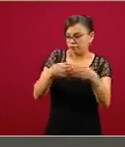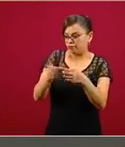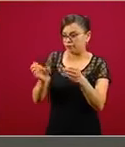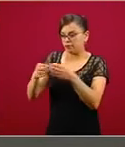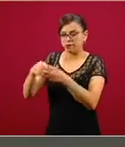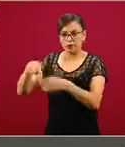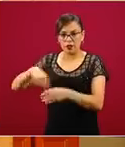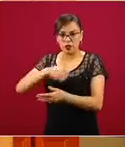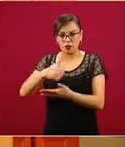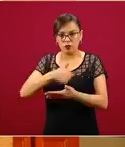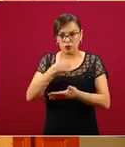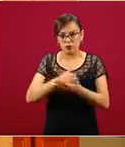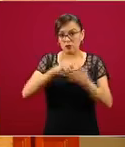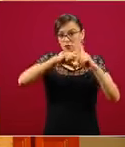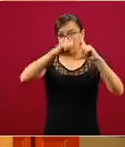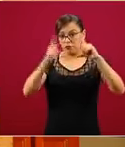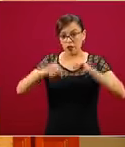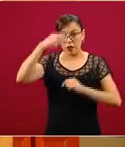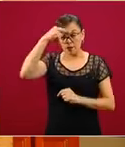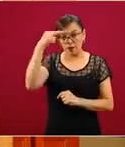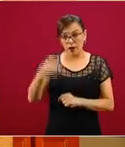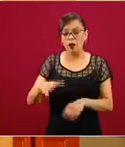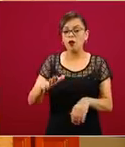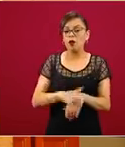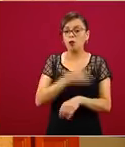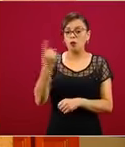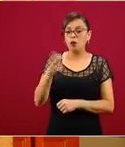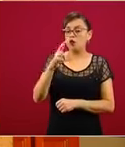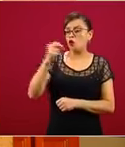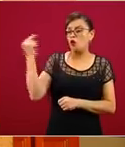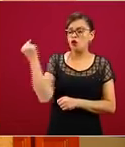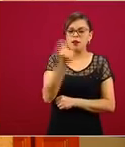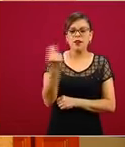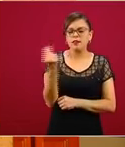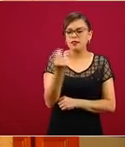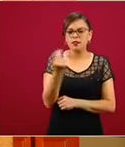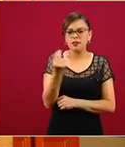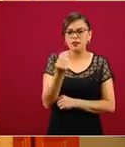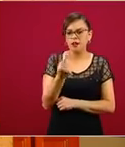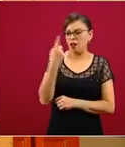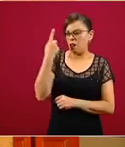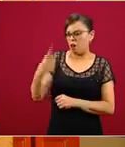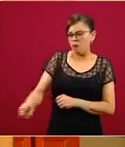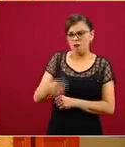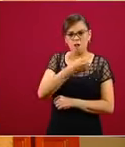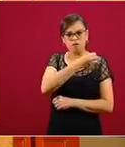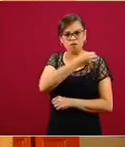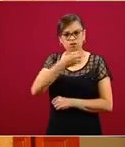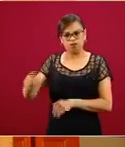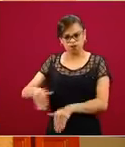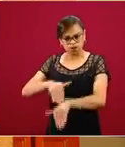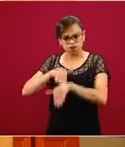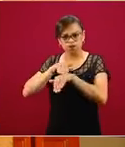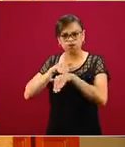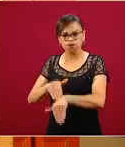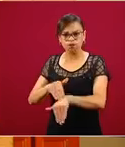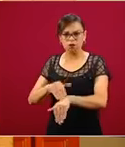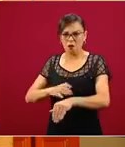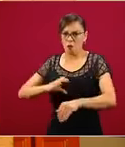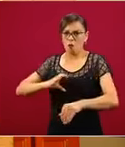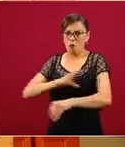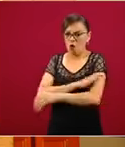porque sin necesidad de utilizar la fuerza pública hemos tenido unas impresionantes reducciones de la movilidad, que